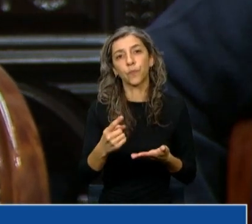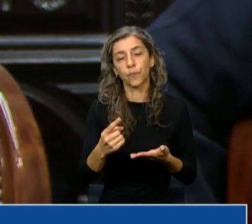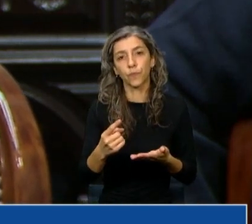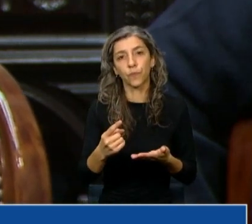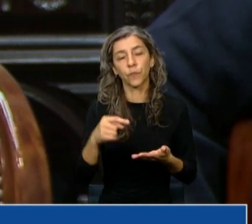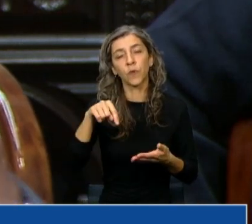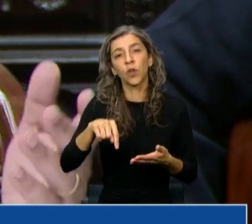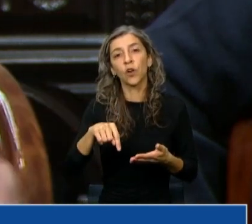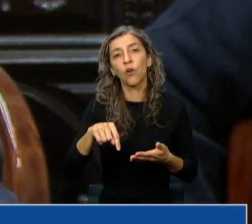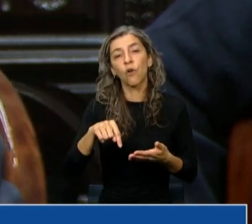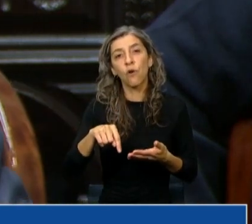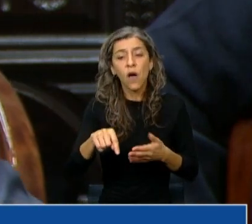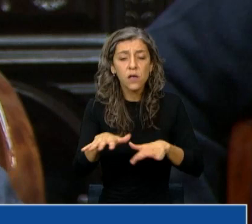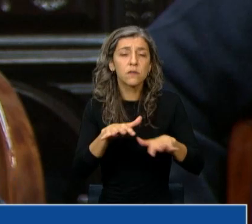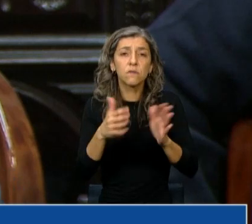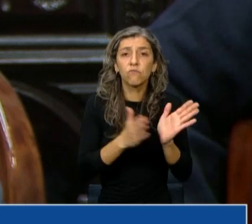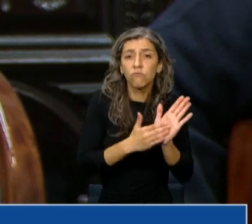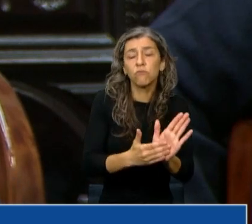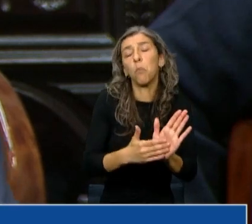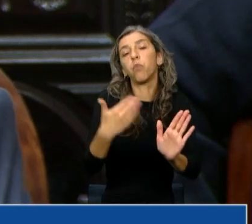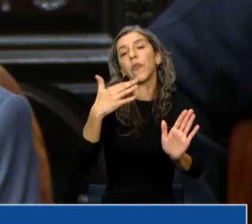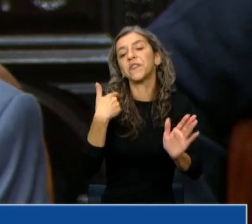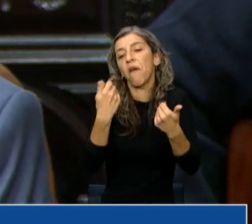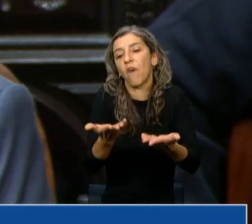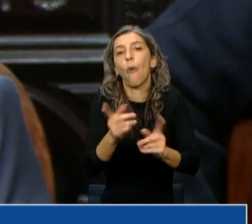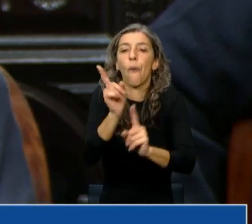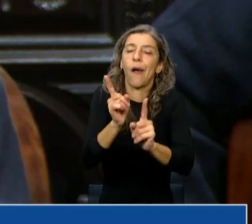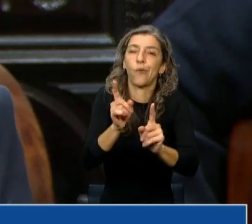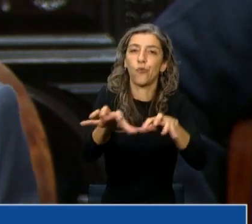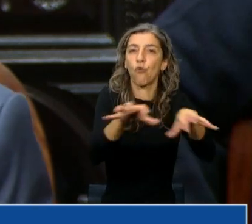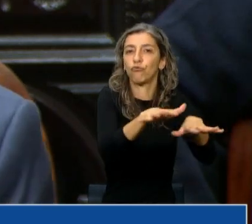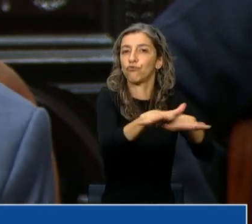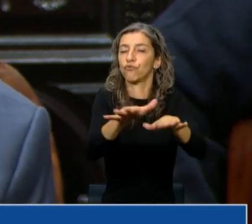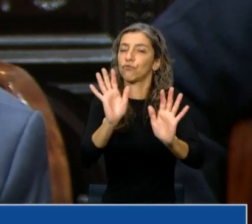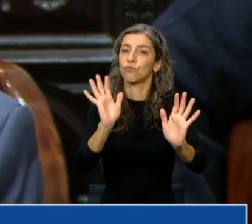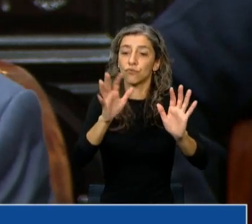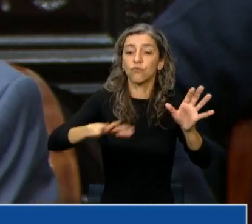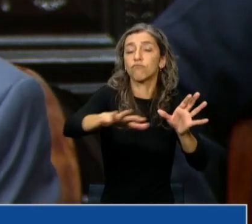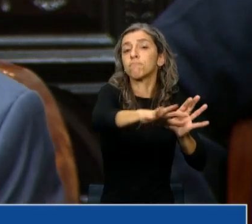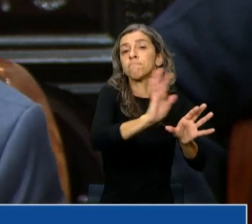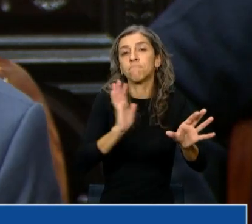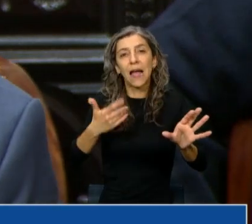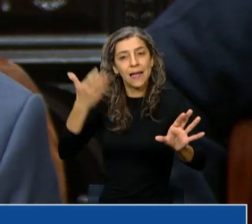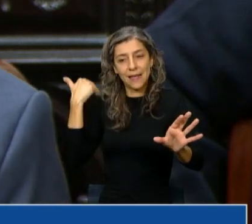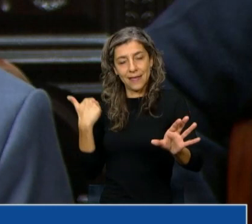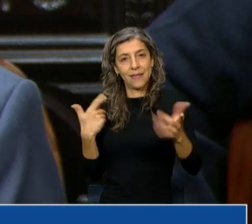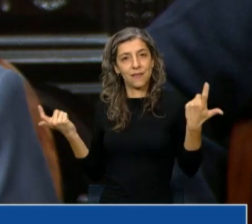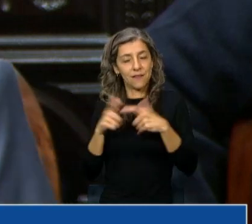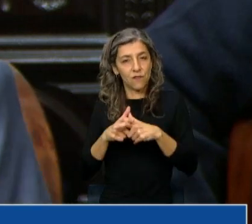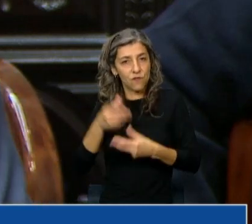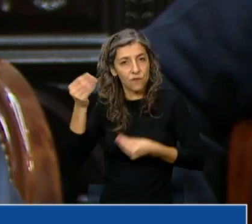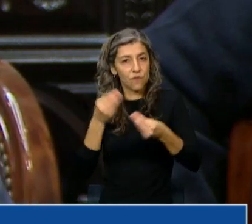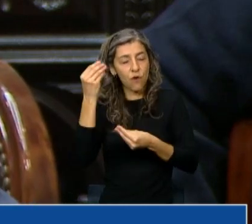que esto puede favorecer algunas actividades, y ayer lo escuchaba en la Comisión de Presupuesto y